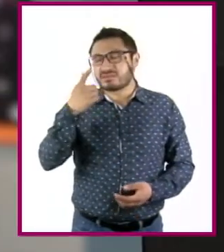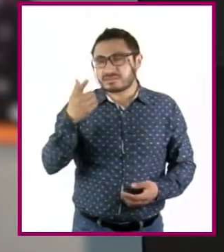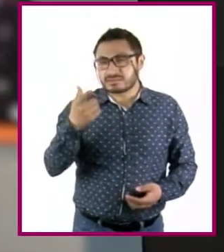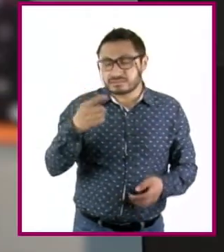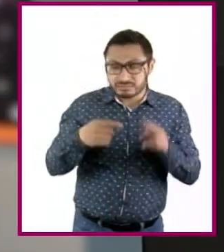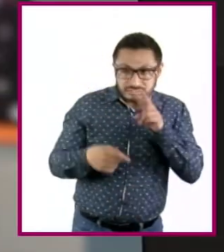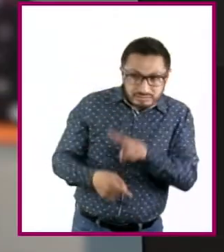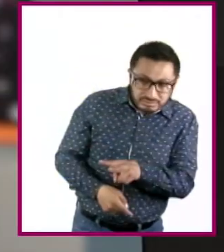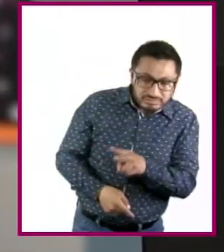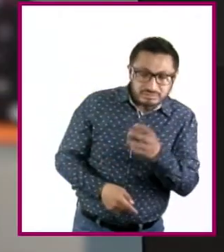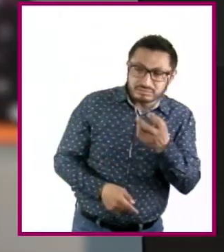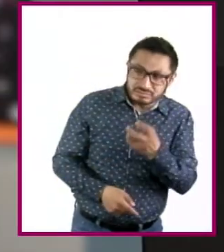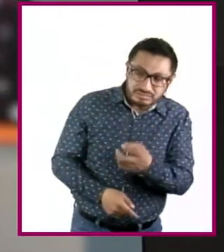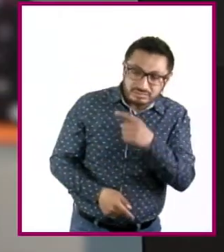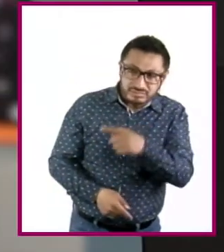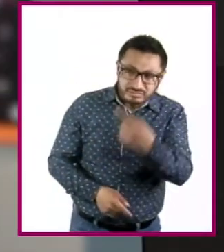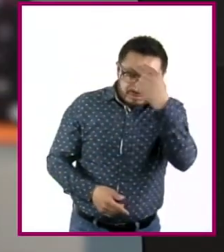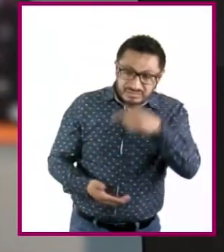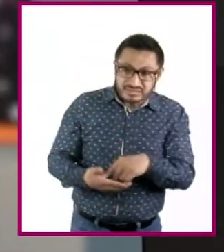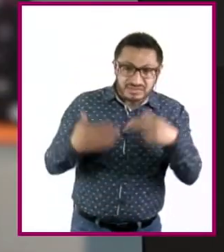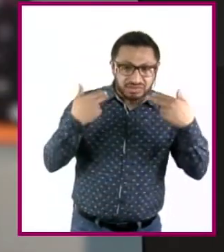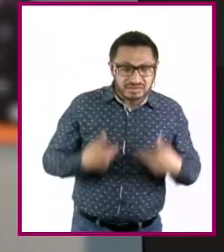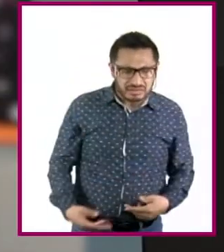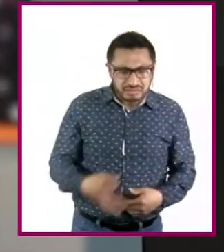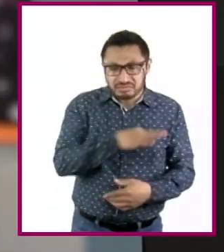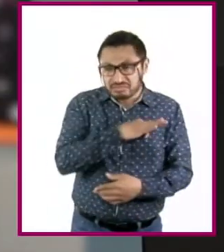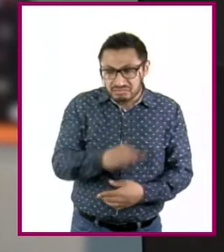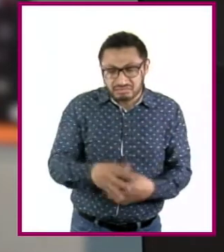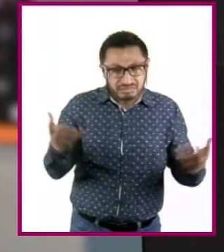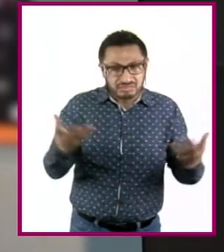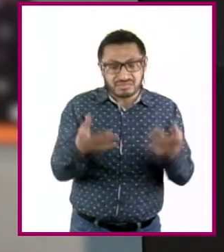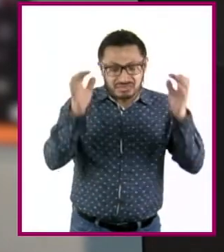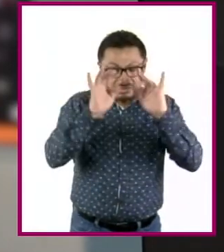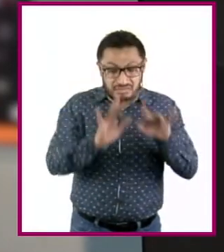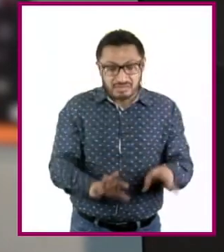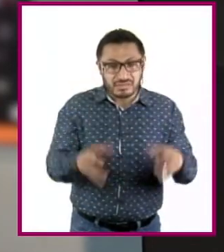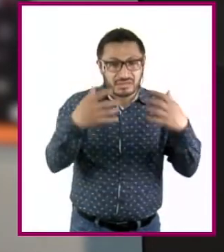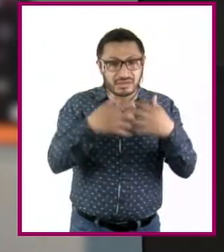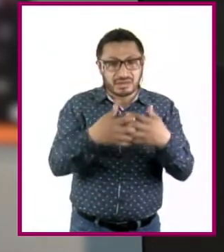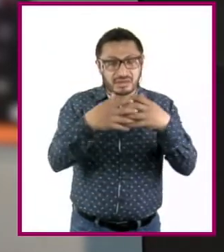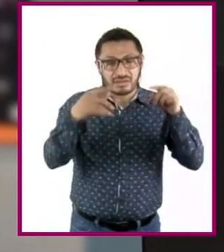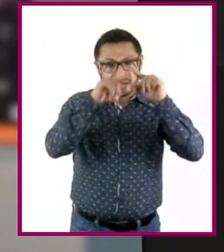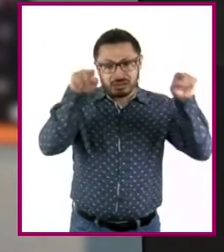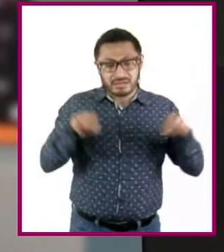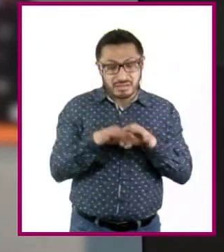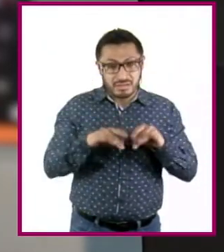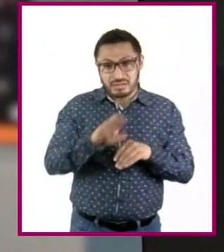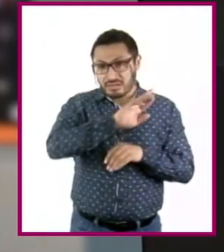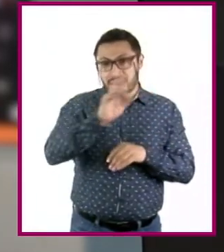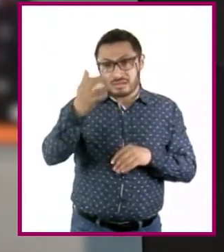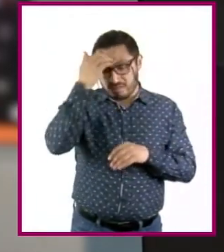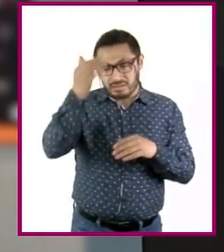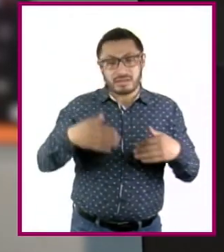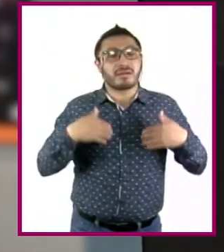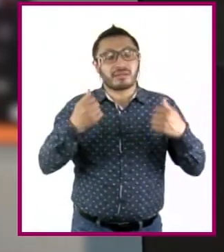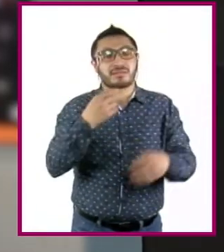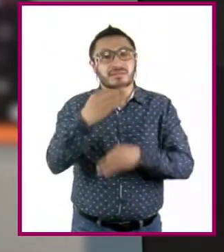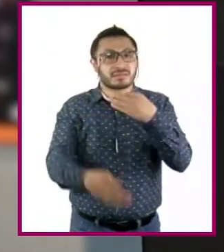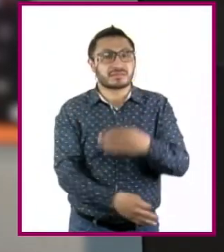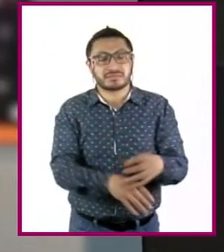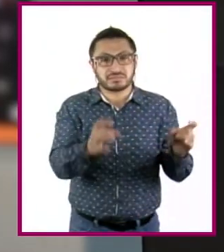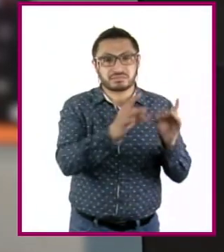¿Qué? Amy, ¿de veras crees que es humanamente posible programar una computadora para que reconozca y entienda todos los